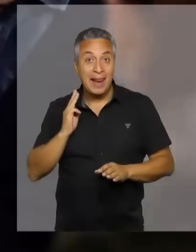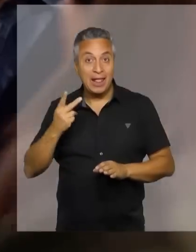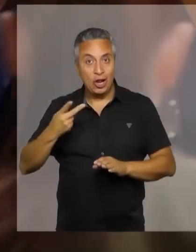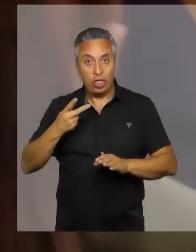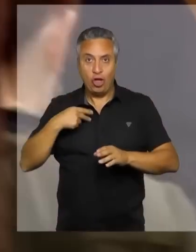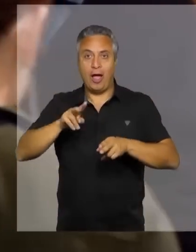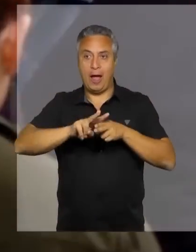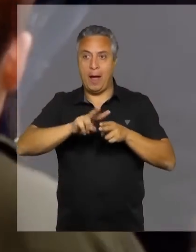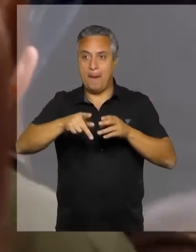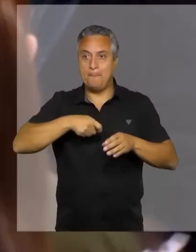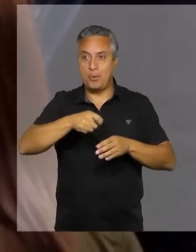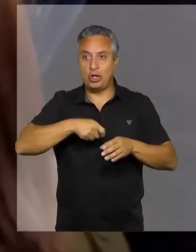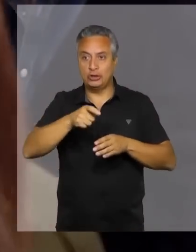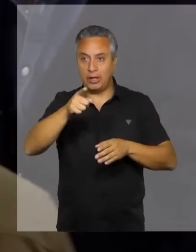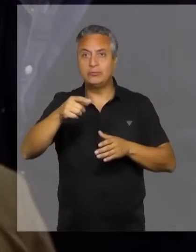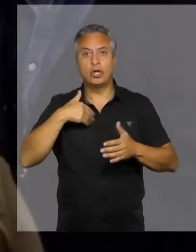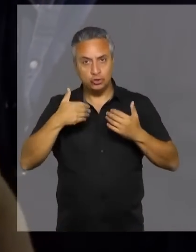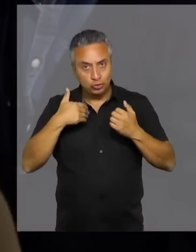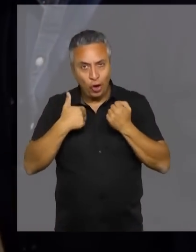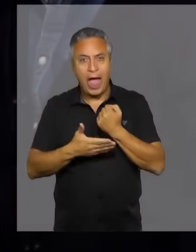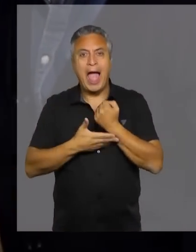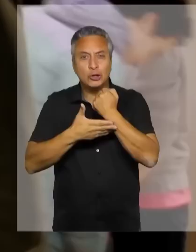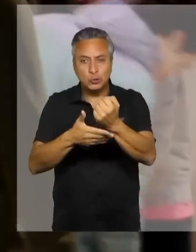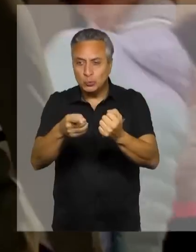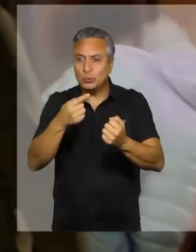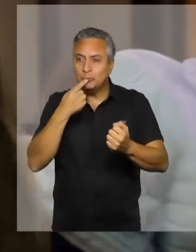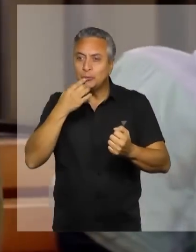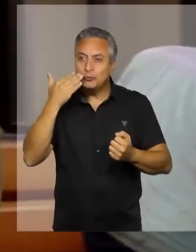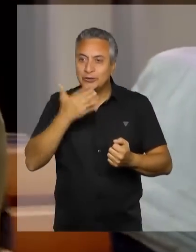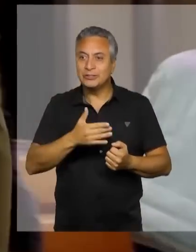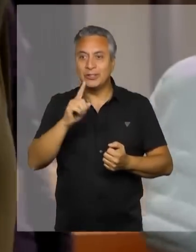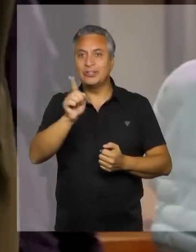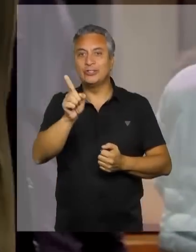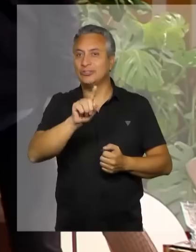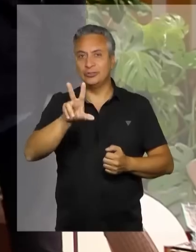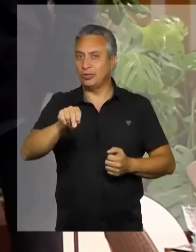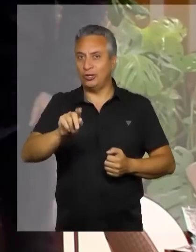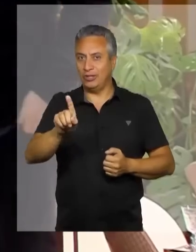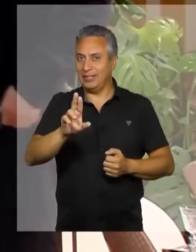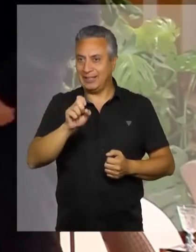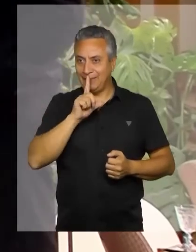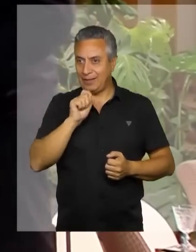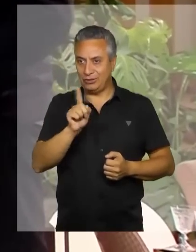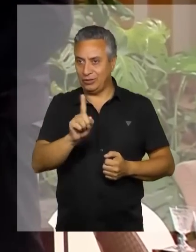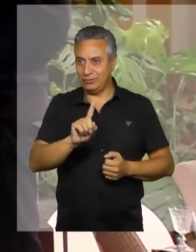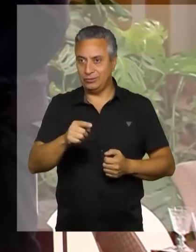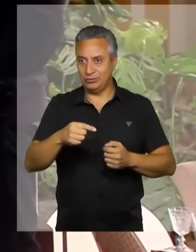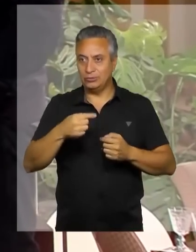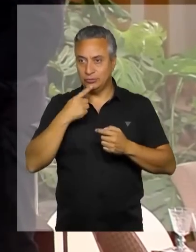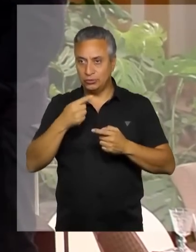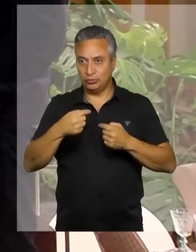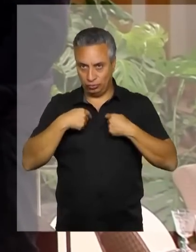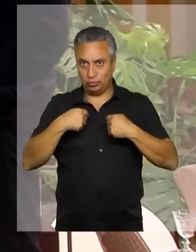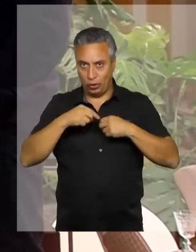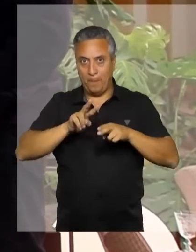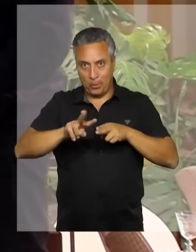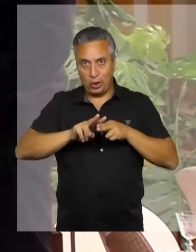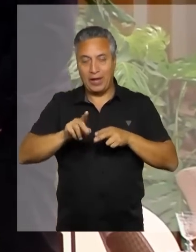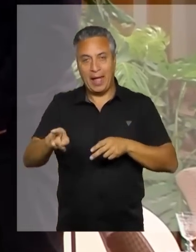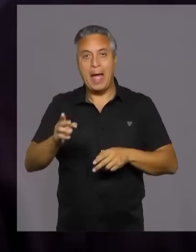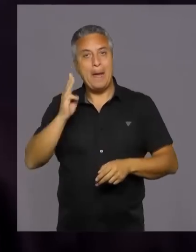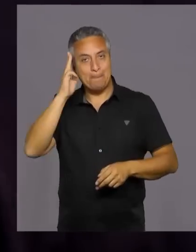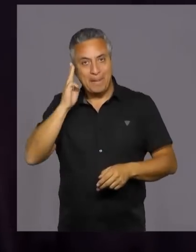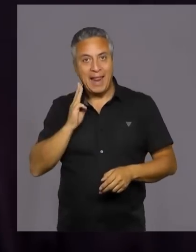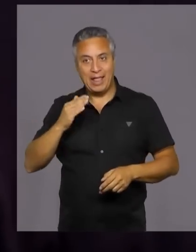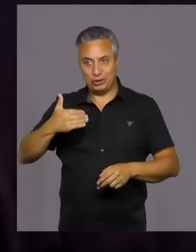Ay, pero yo les ayudo para que les quede rico, rico. No, Rita, gracias. No. Este postre lo vamos a hacer la Milly y yo,